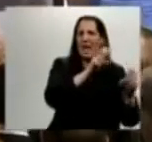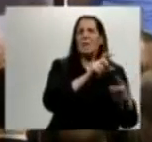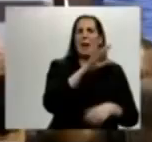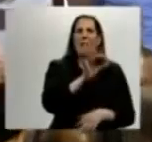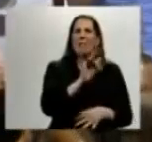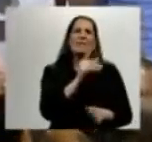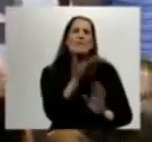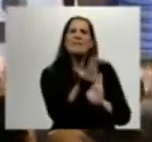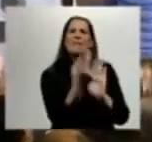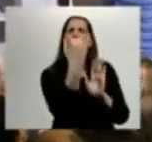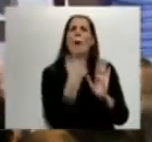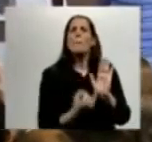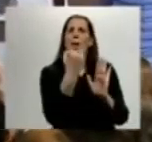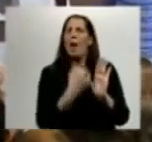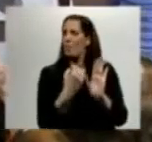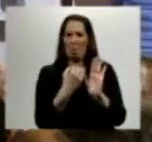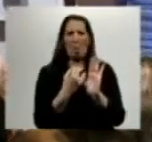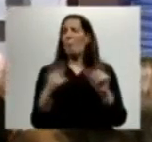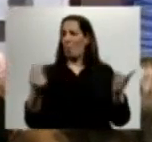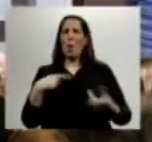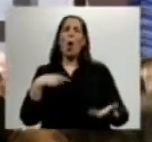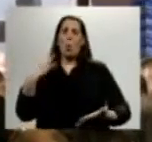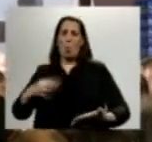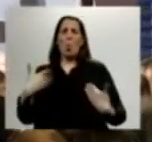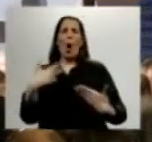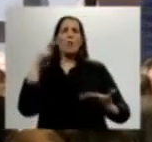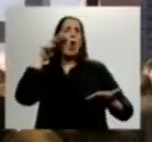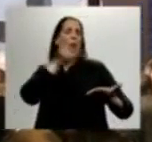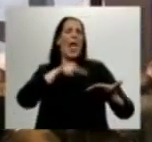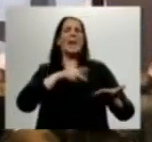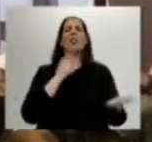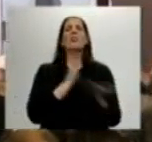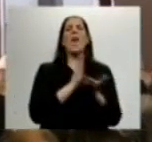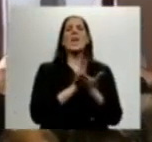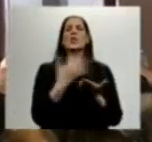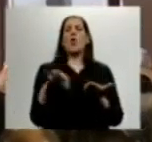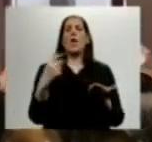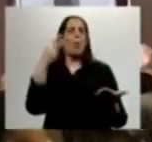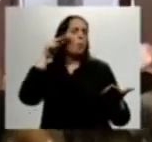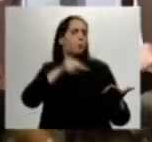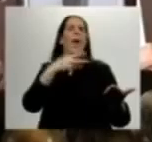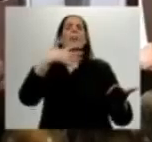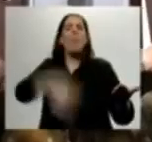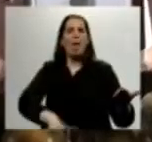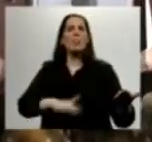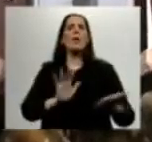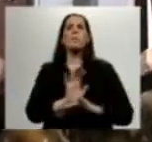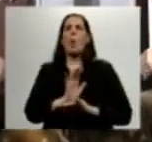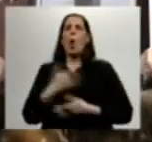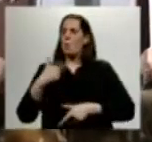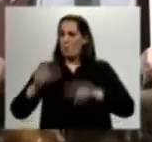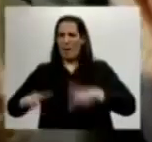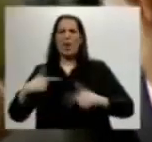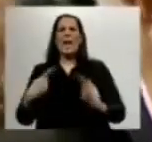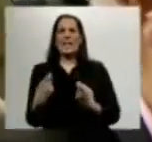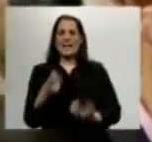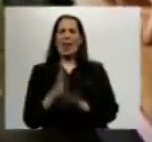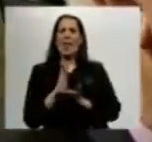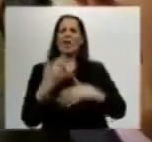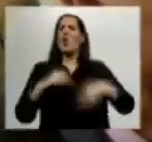gente especialista el poder leer un derecho. Los derechos tienen que poder ser leídos por quienes los tienen que ejercer, porque si no los pueden